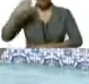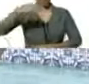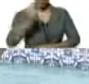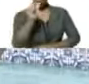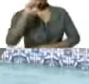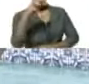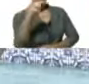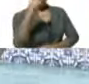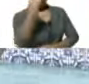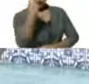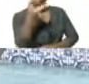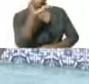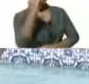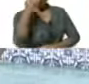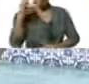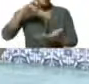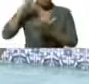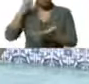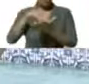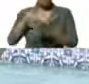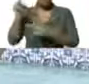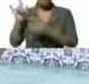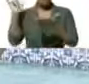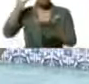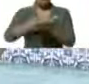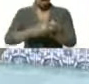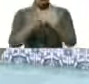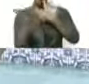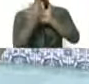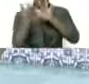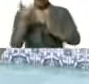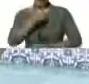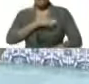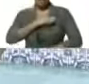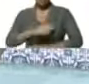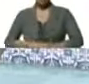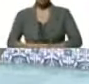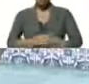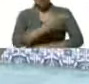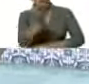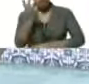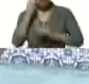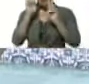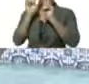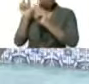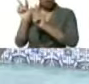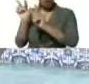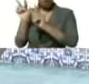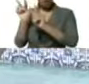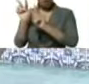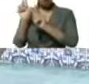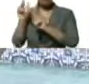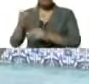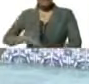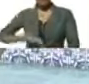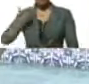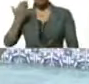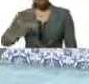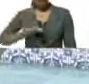Miranda y tuvo contacto con viajero de España. Si ustedes se dan cuenta, bueno, es muy